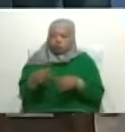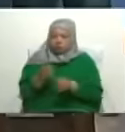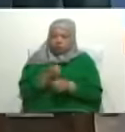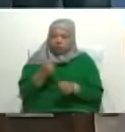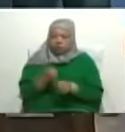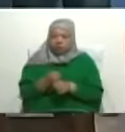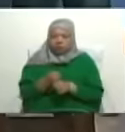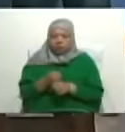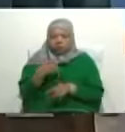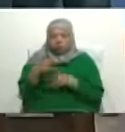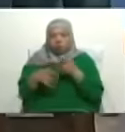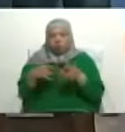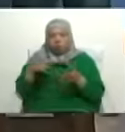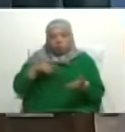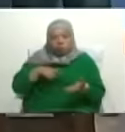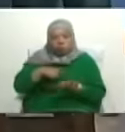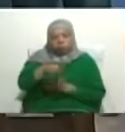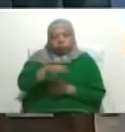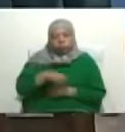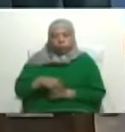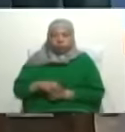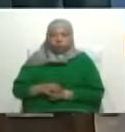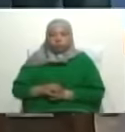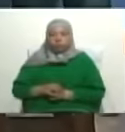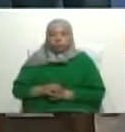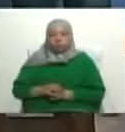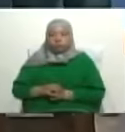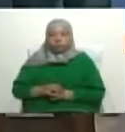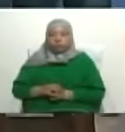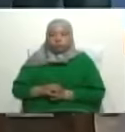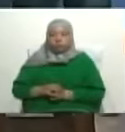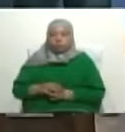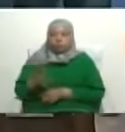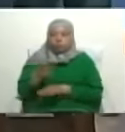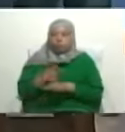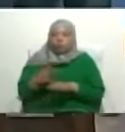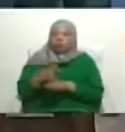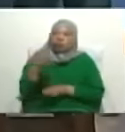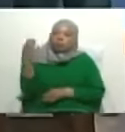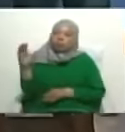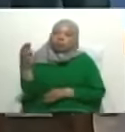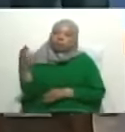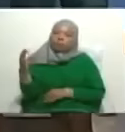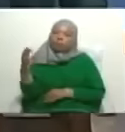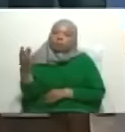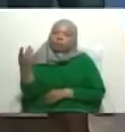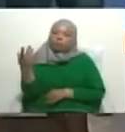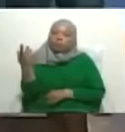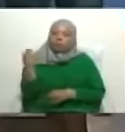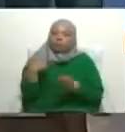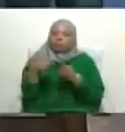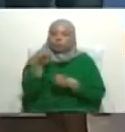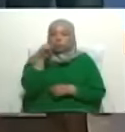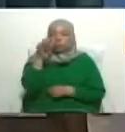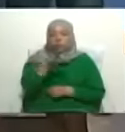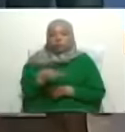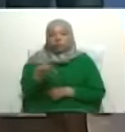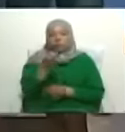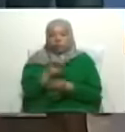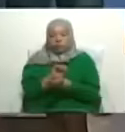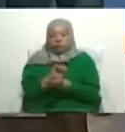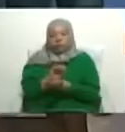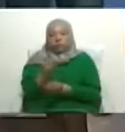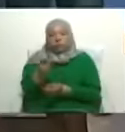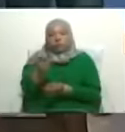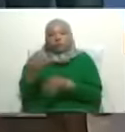del entrenamiento de los drones. Les entregamos al gobierno colombiano, al delincuente Iván Duque, se lo entregamos,